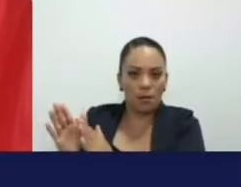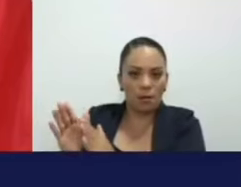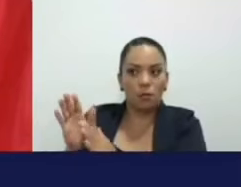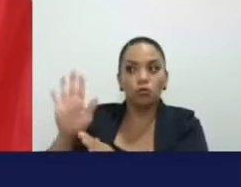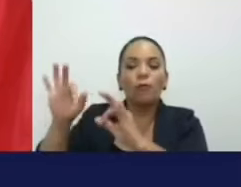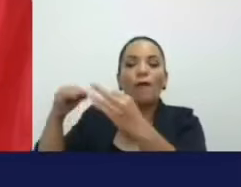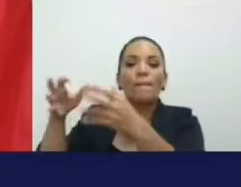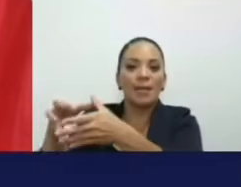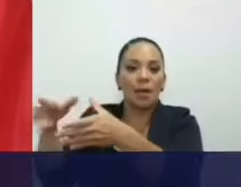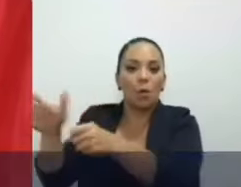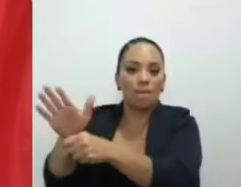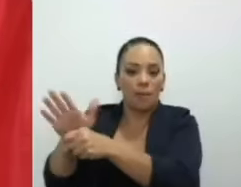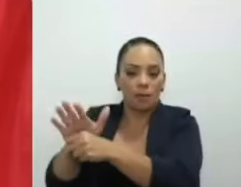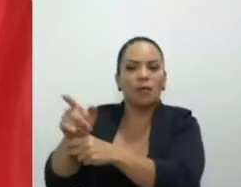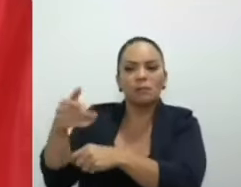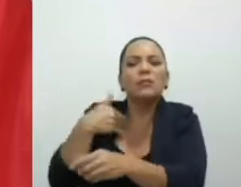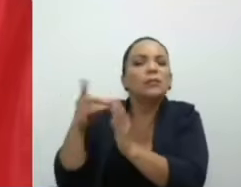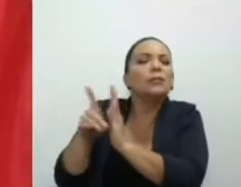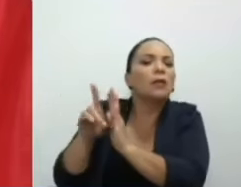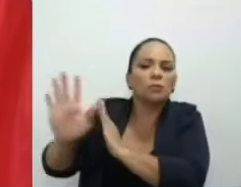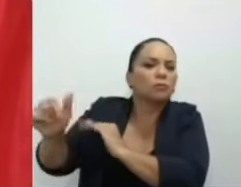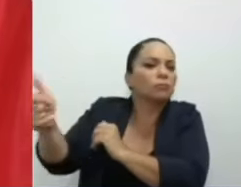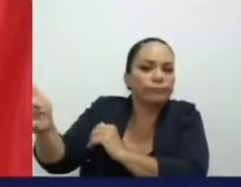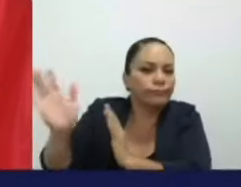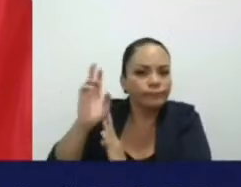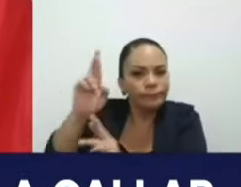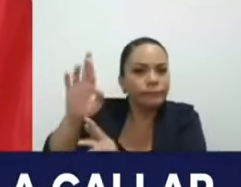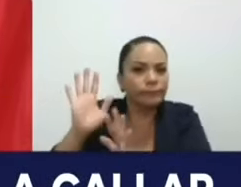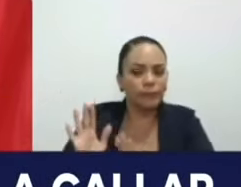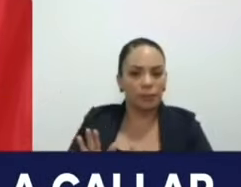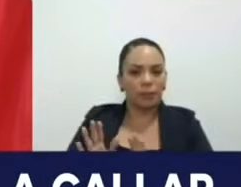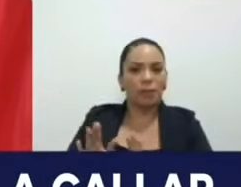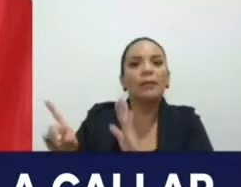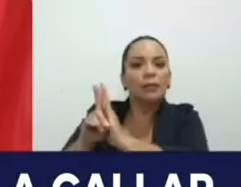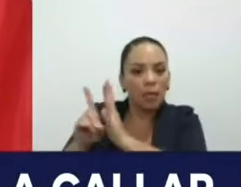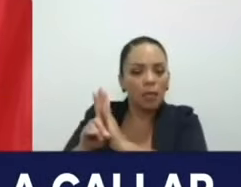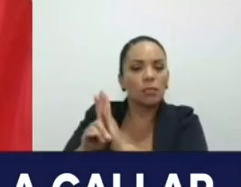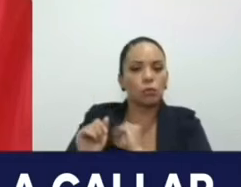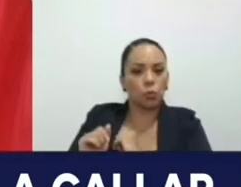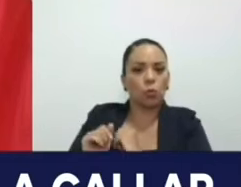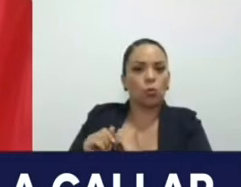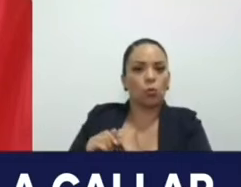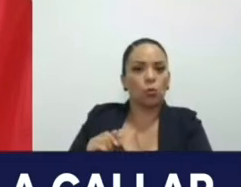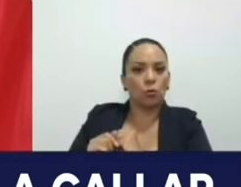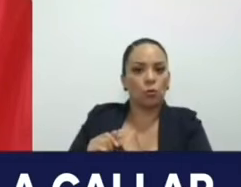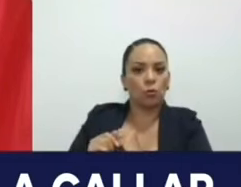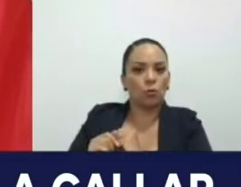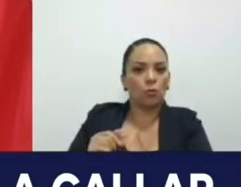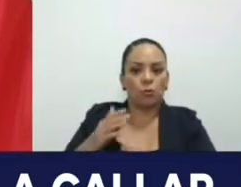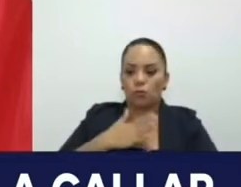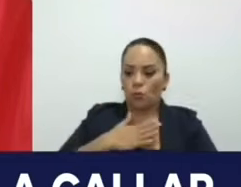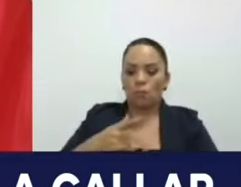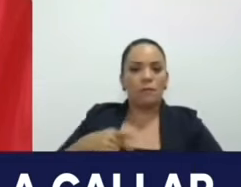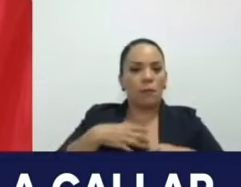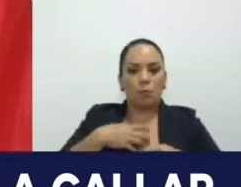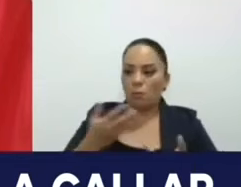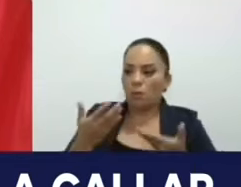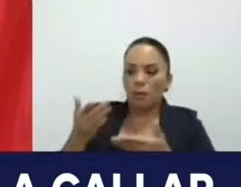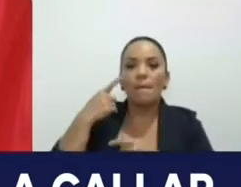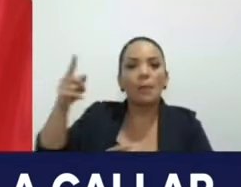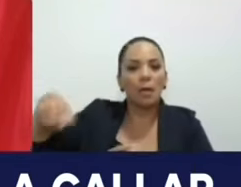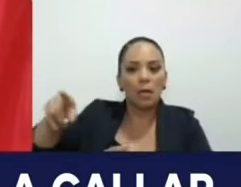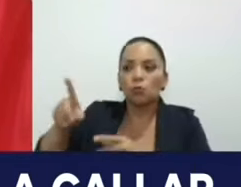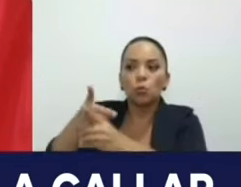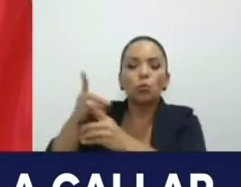completa la cual ella tiene el derecho de tener y ellos tienen el derecho de tener y yo daría la vida para que lo tengan de ser pac